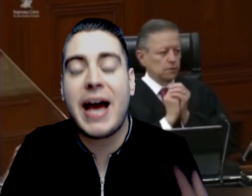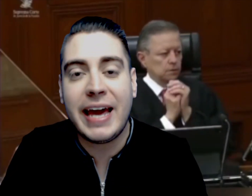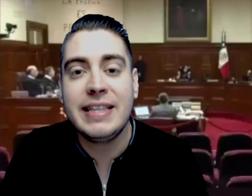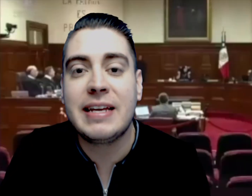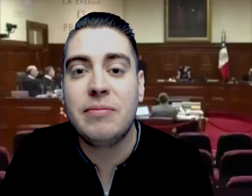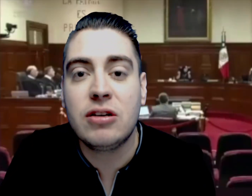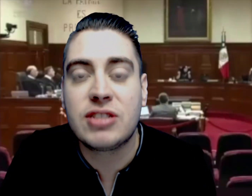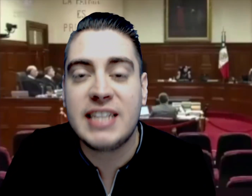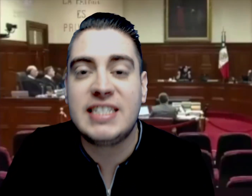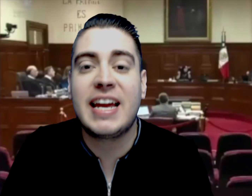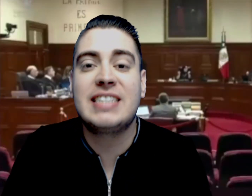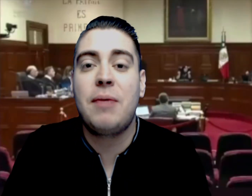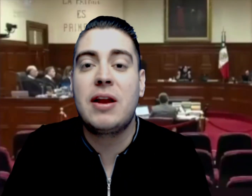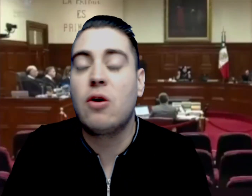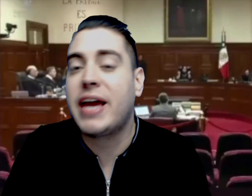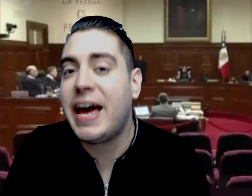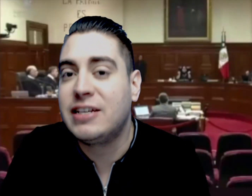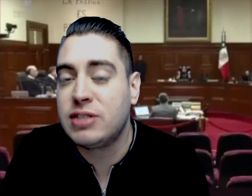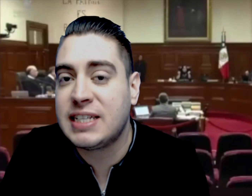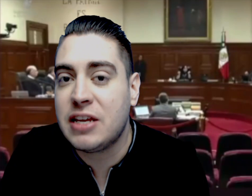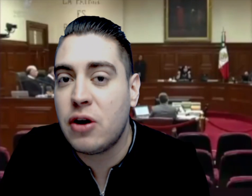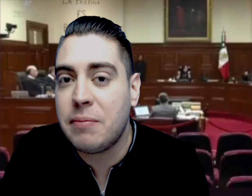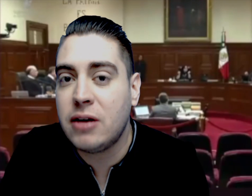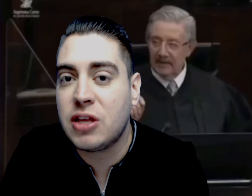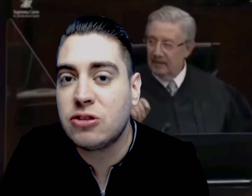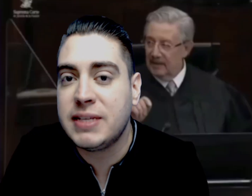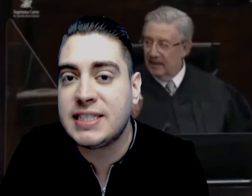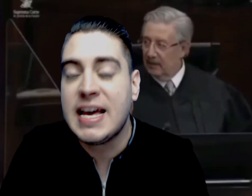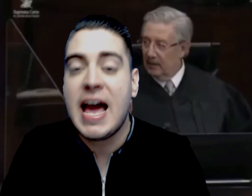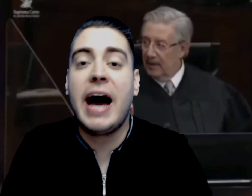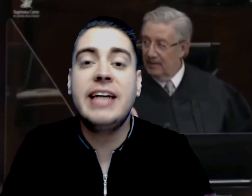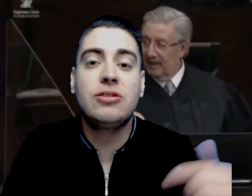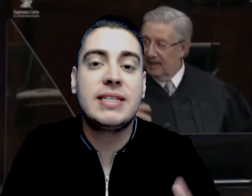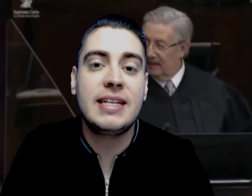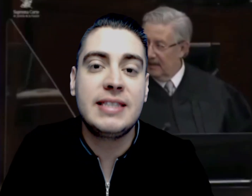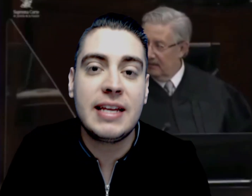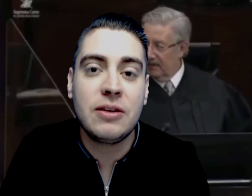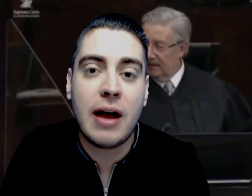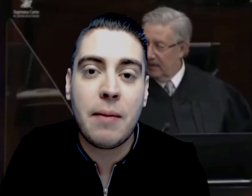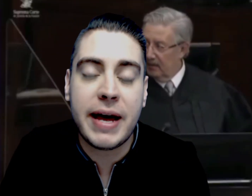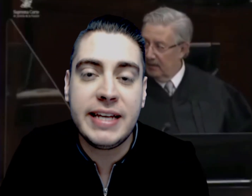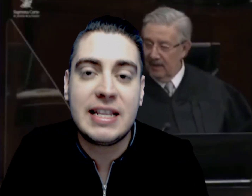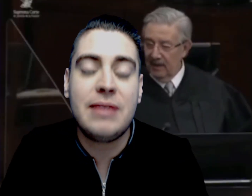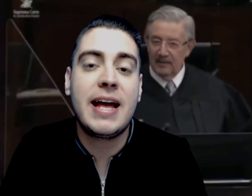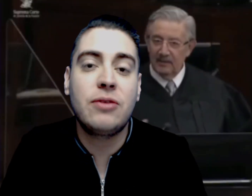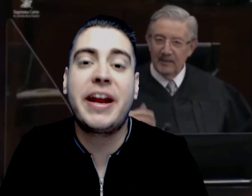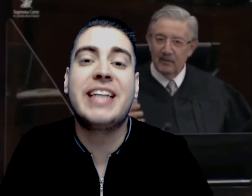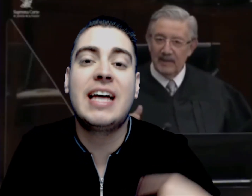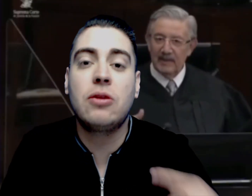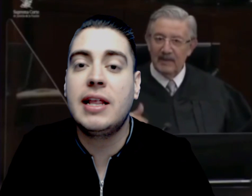y son pura gente amigos que ni siquiera saben lo que ha hecho esta señora en menos de 2 meses ha hecho bastante daño al país